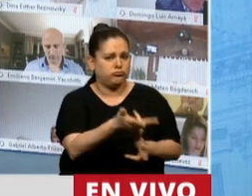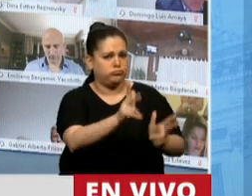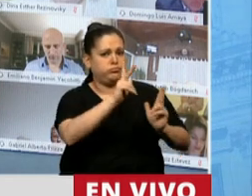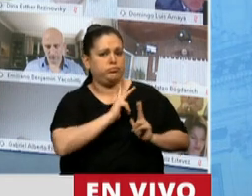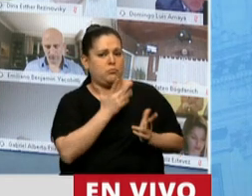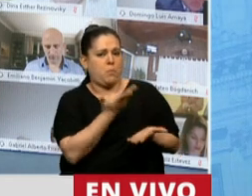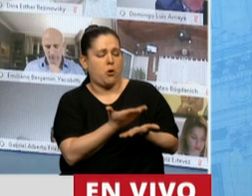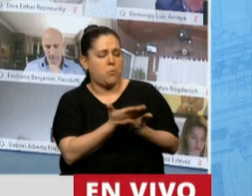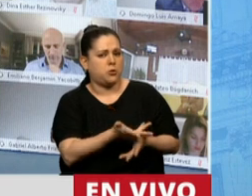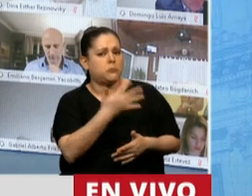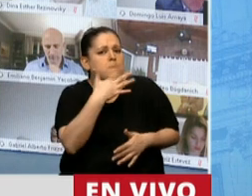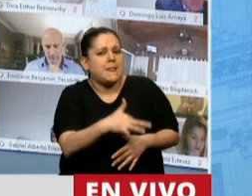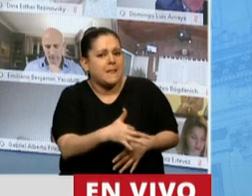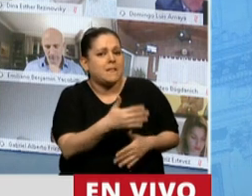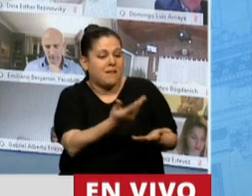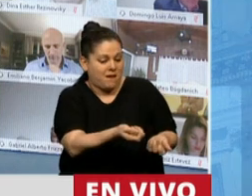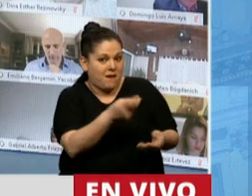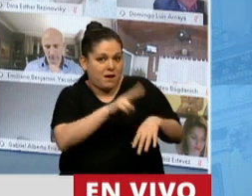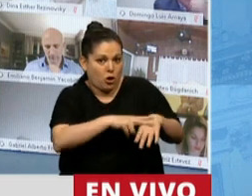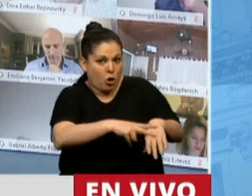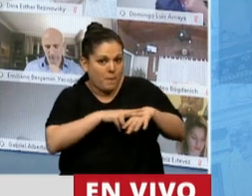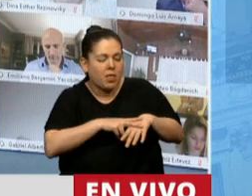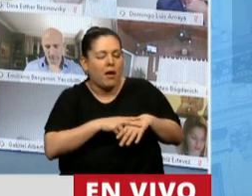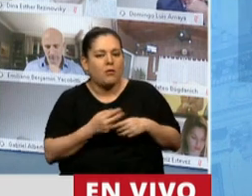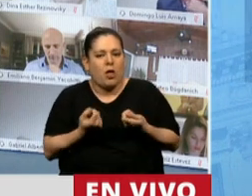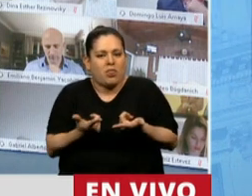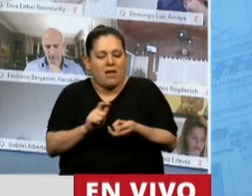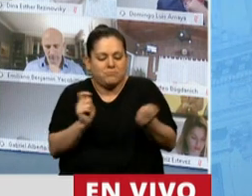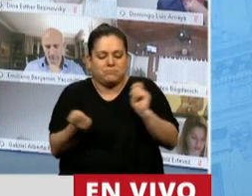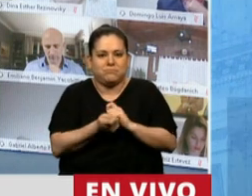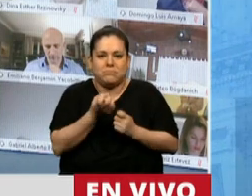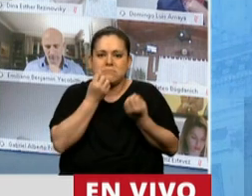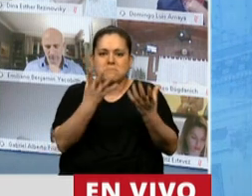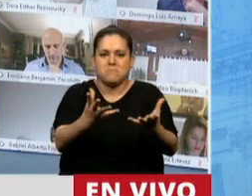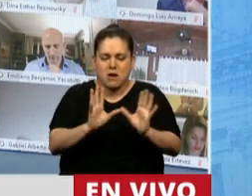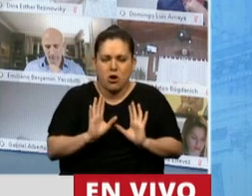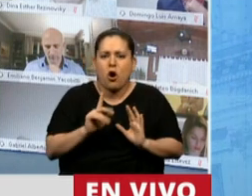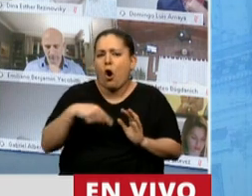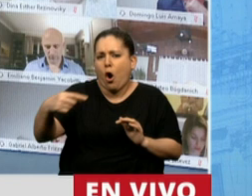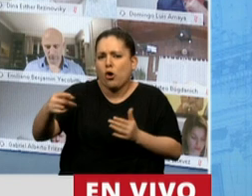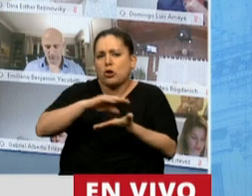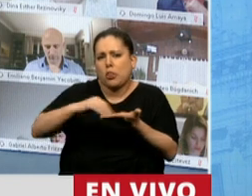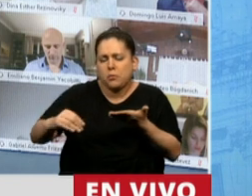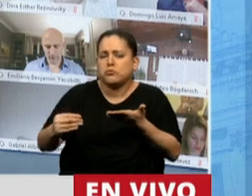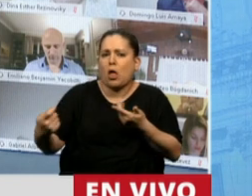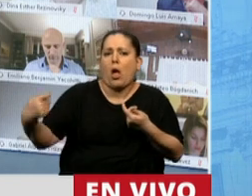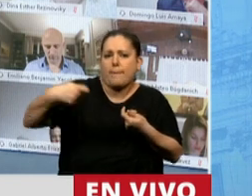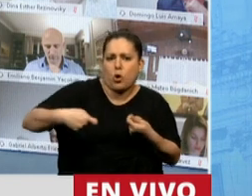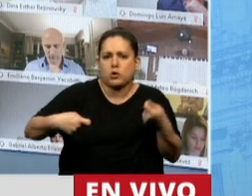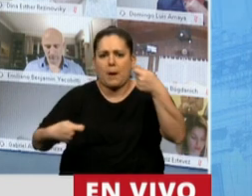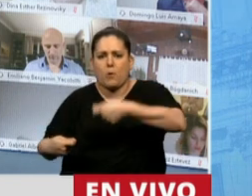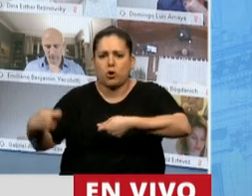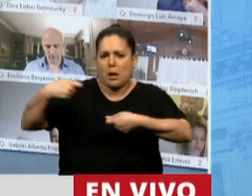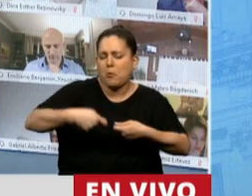entendí que mejoraba la redacción como otras propuestas que hemos aceptado distintos diputados y diputadas que